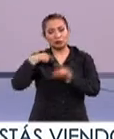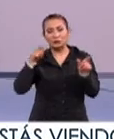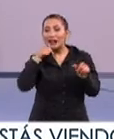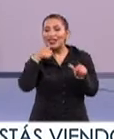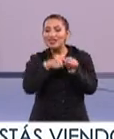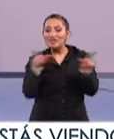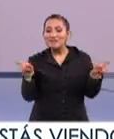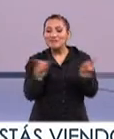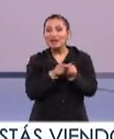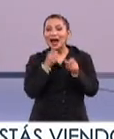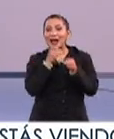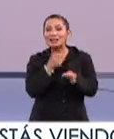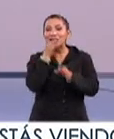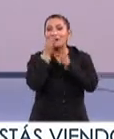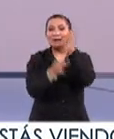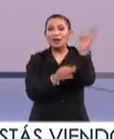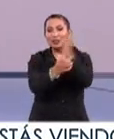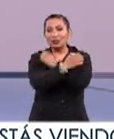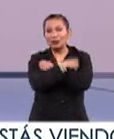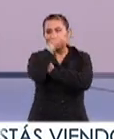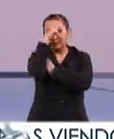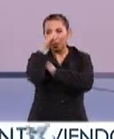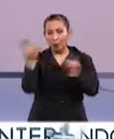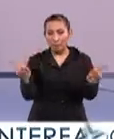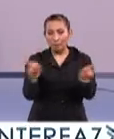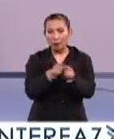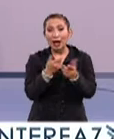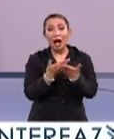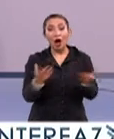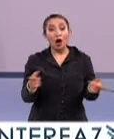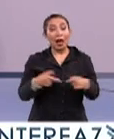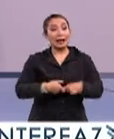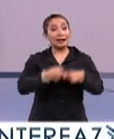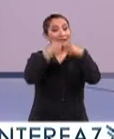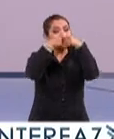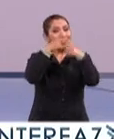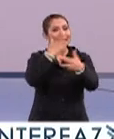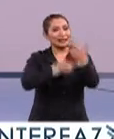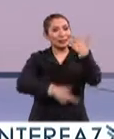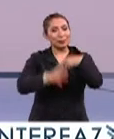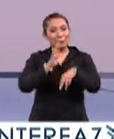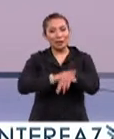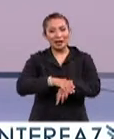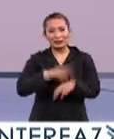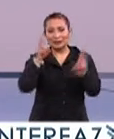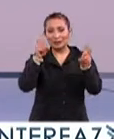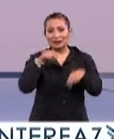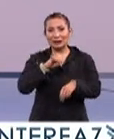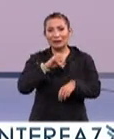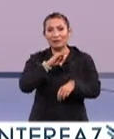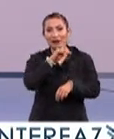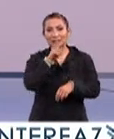Agencia Informativa de Educación de México. Vamos a hacer una breve pausa y continuamos con más en Interfaz.